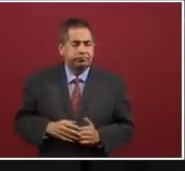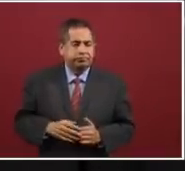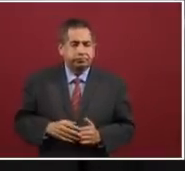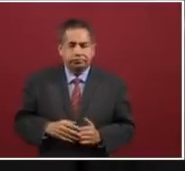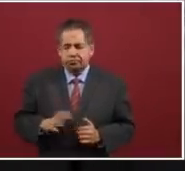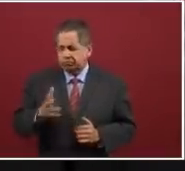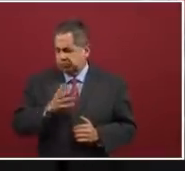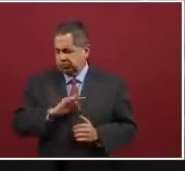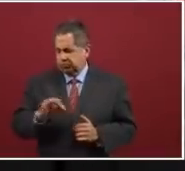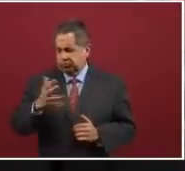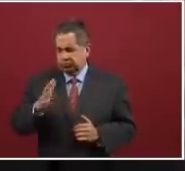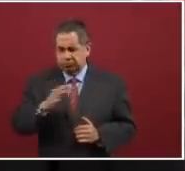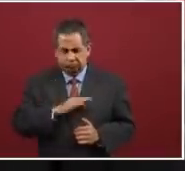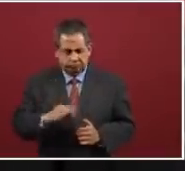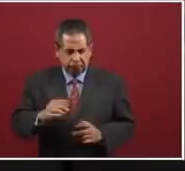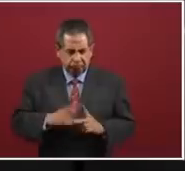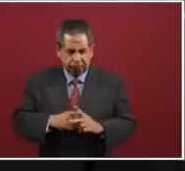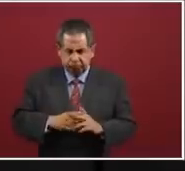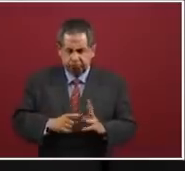alrededor